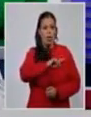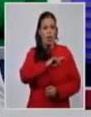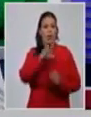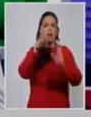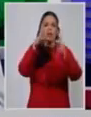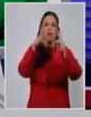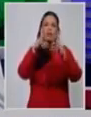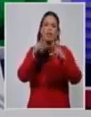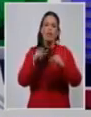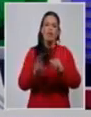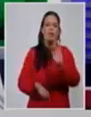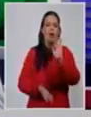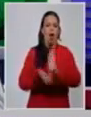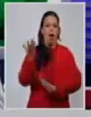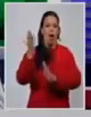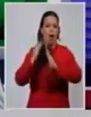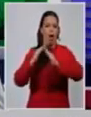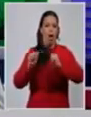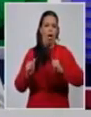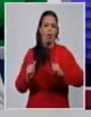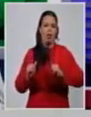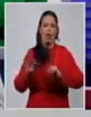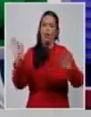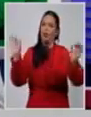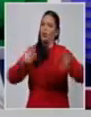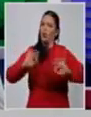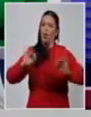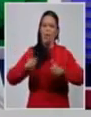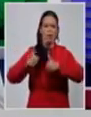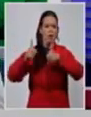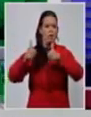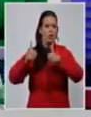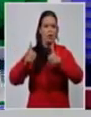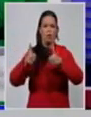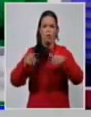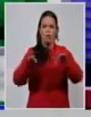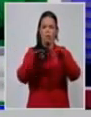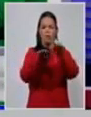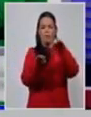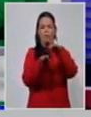no logra un balance positivo, altas ingresos,